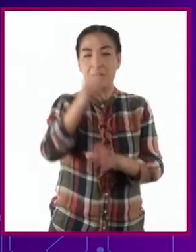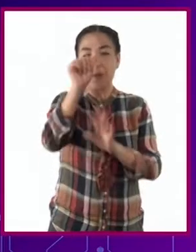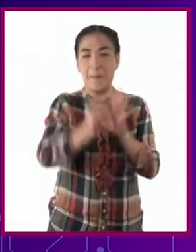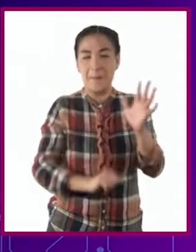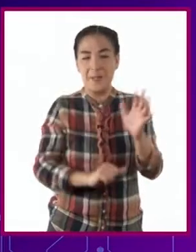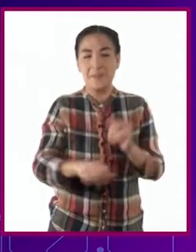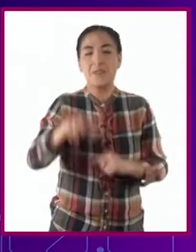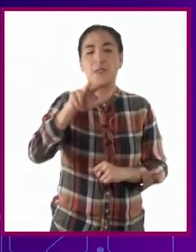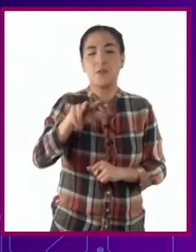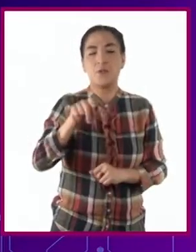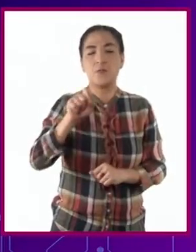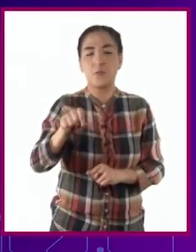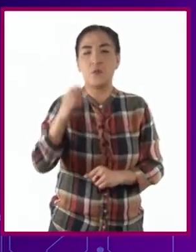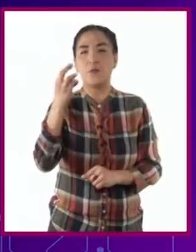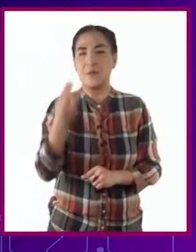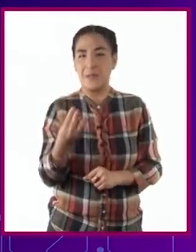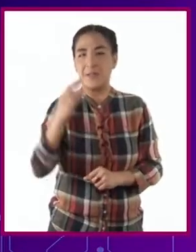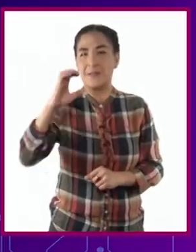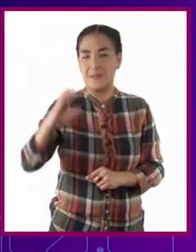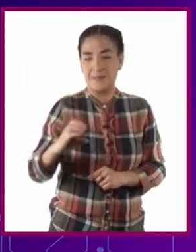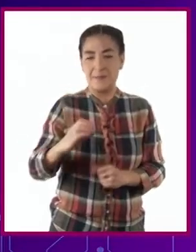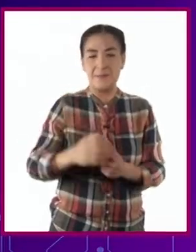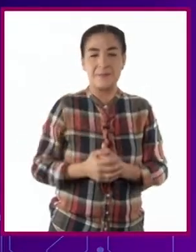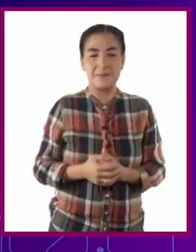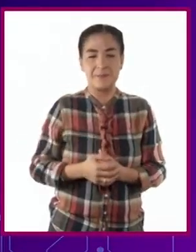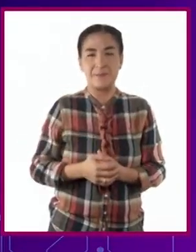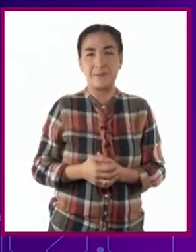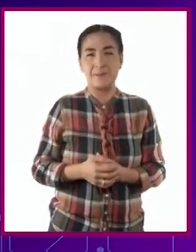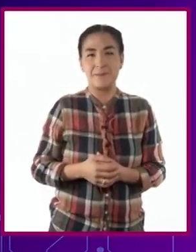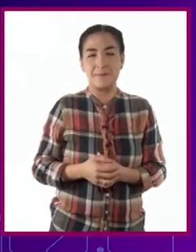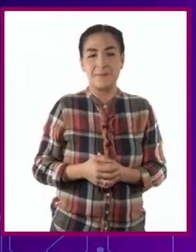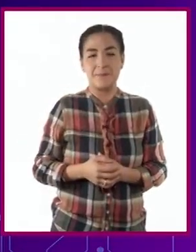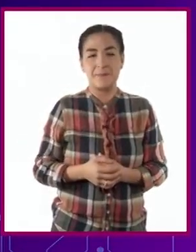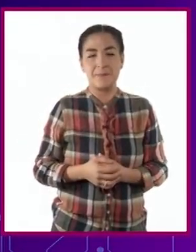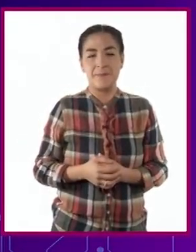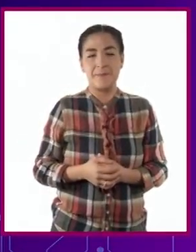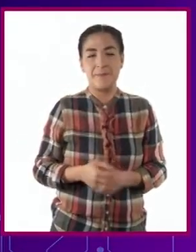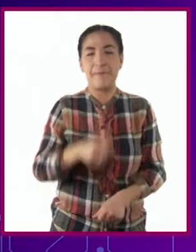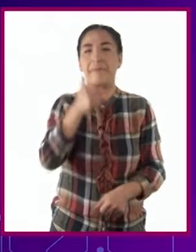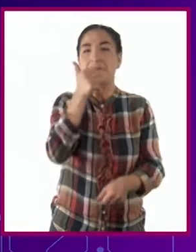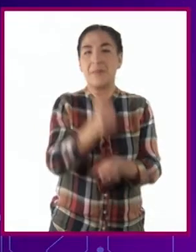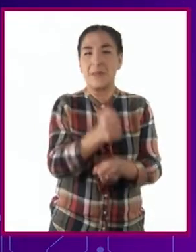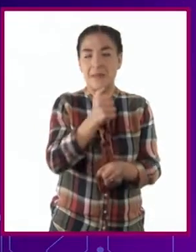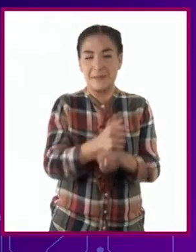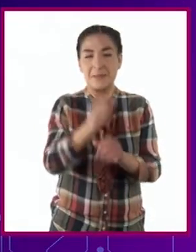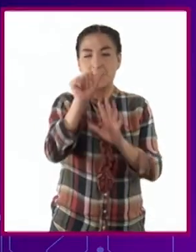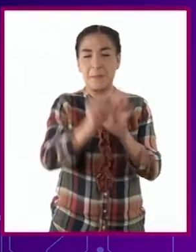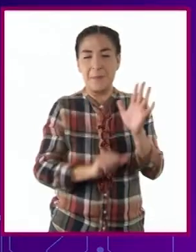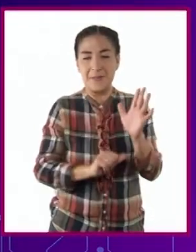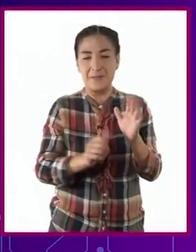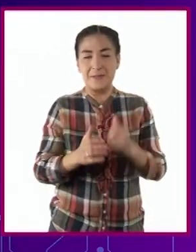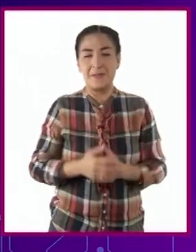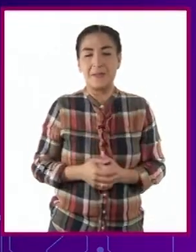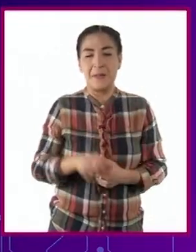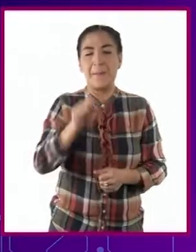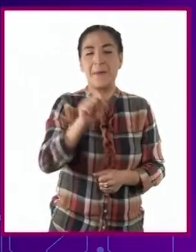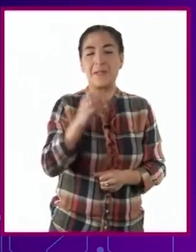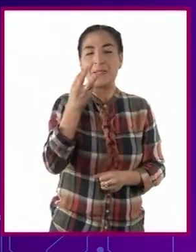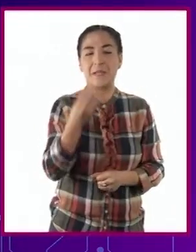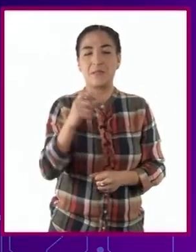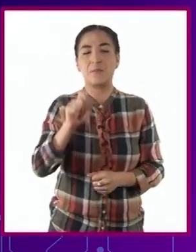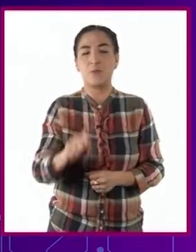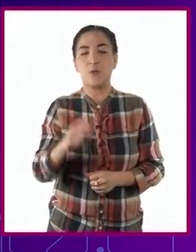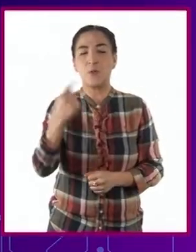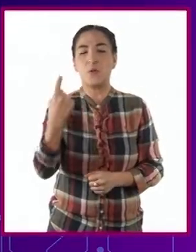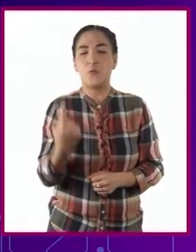tuvieron 18.3 grados Celsius de promedio. En el sexto mes la temperatura promedio fue de 23.1